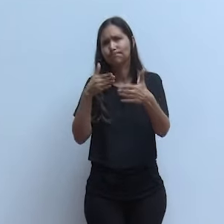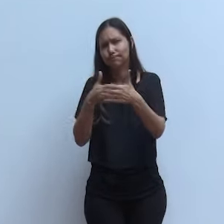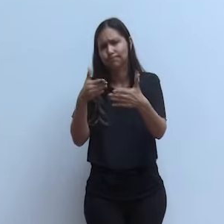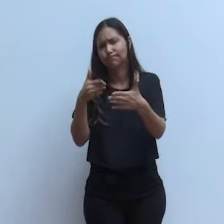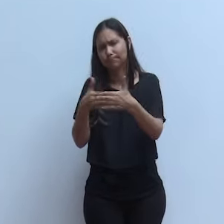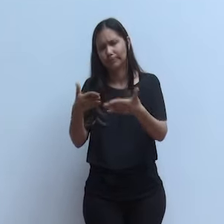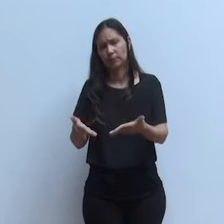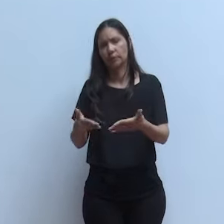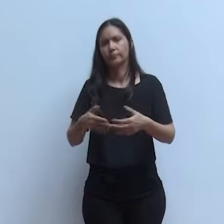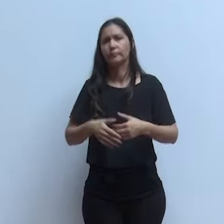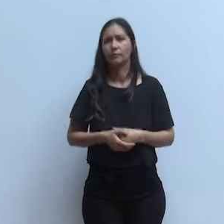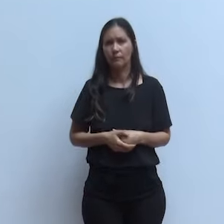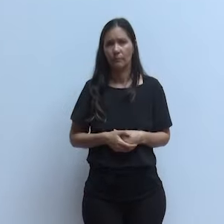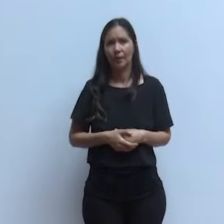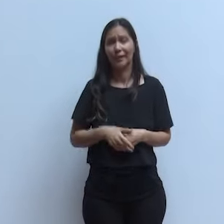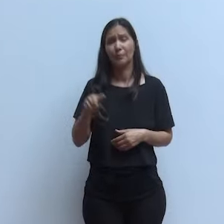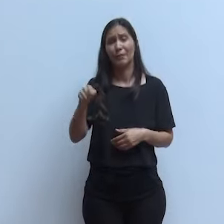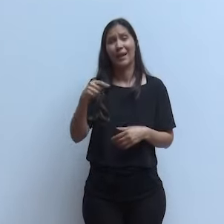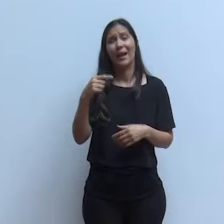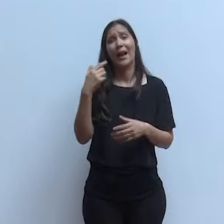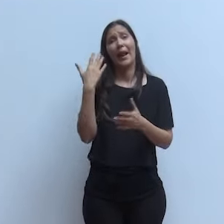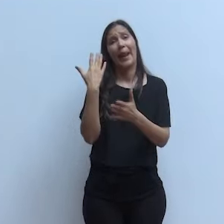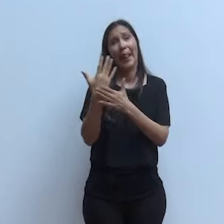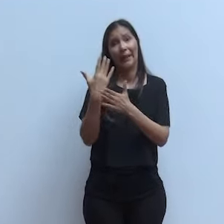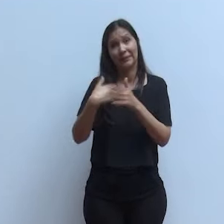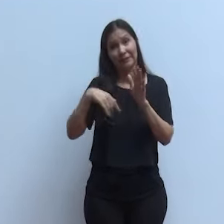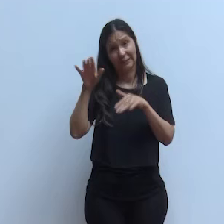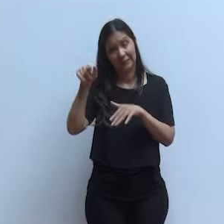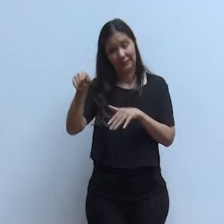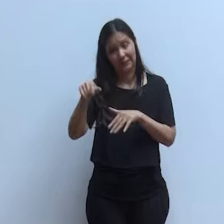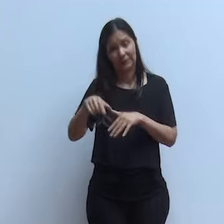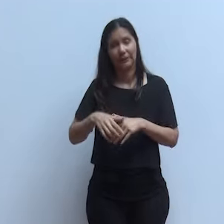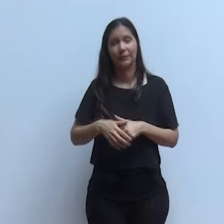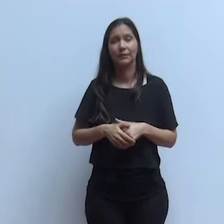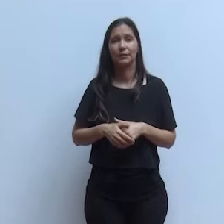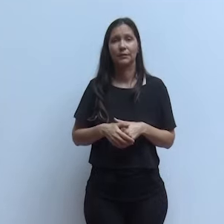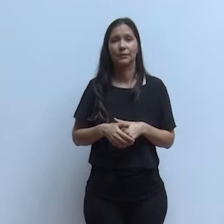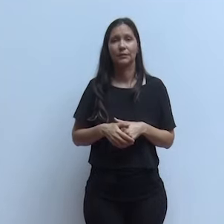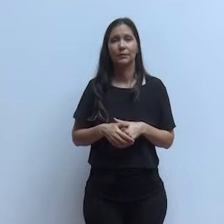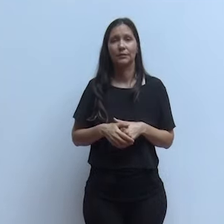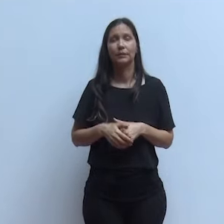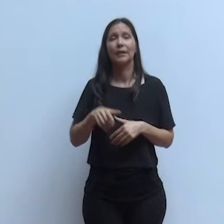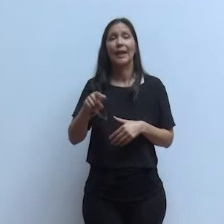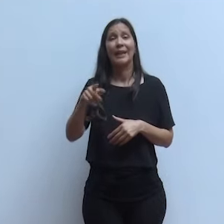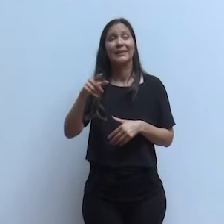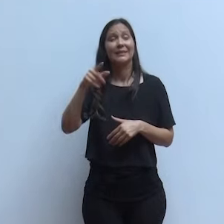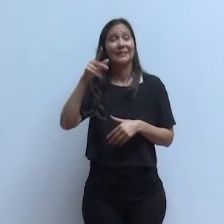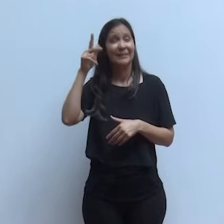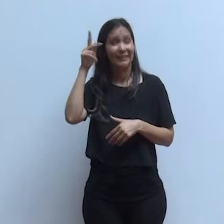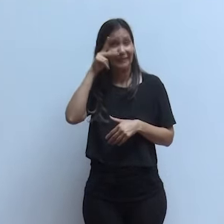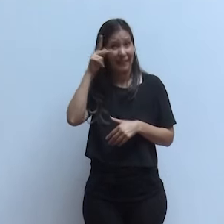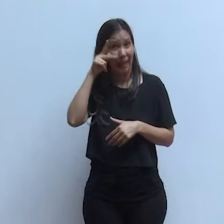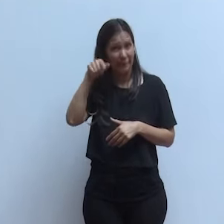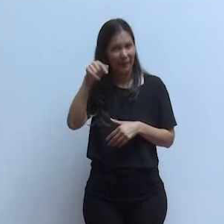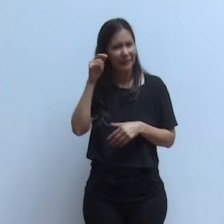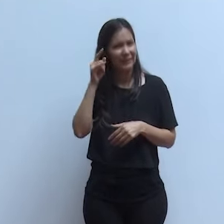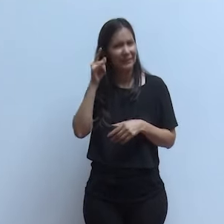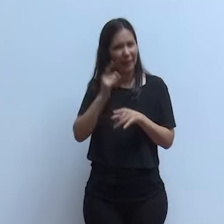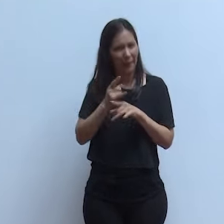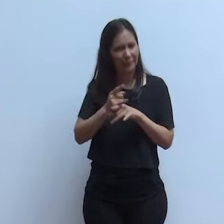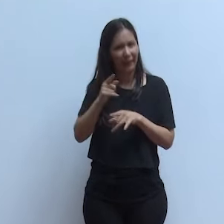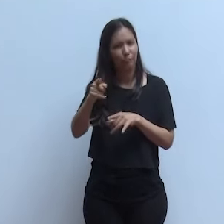uno de los de los grandes chantajes Morales que nos propuso nos proponía el quismo a cada rato y por eso estamos con esta pregunta por eso no estamos con un